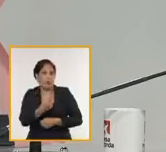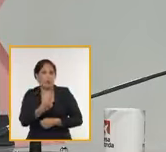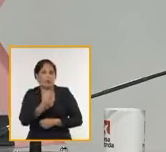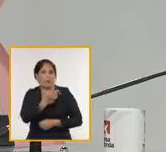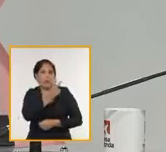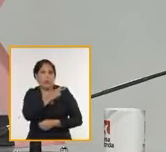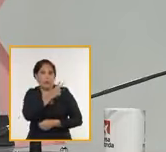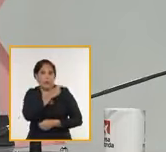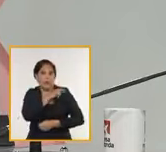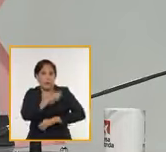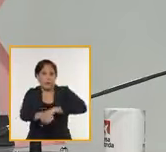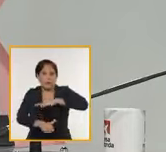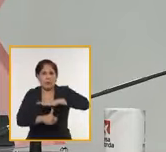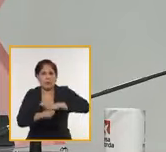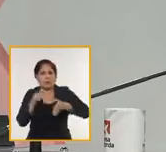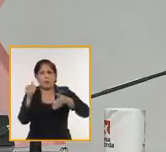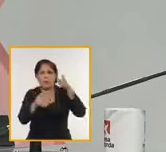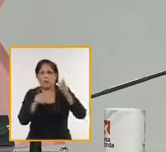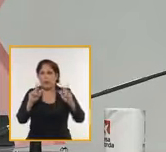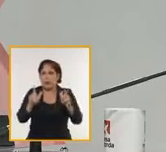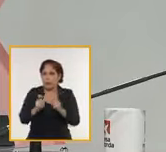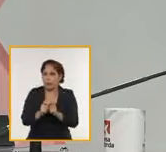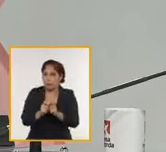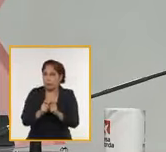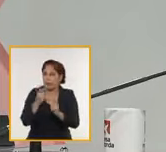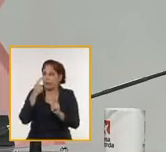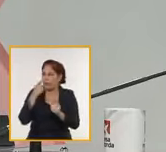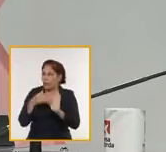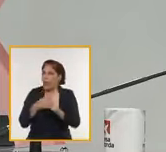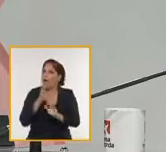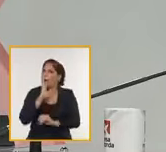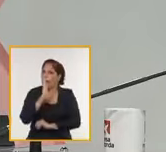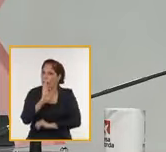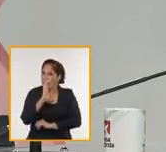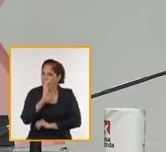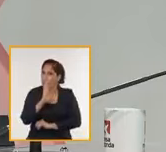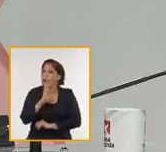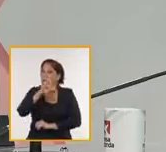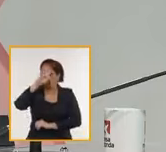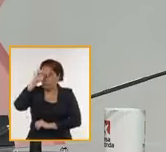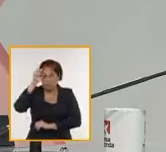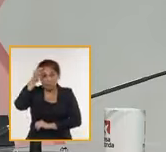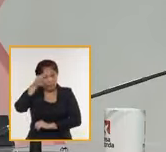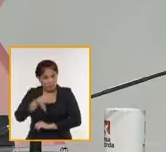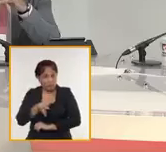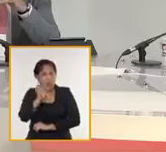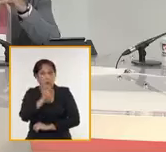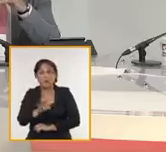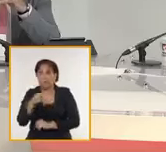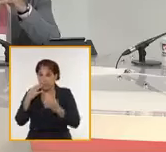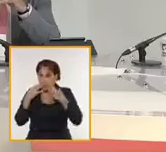jefe de Estado, eso es una muestra de respeto y de que se toma en cuenta, ¿no?